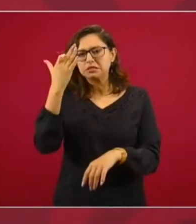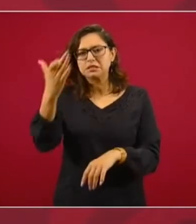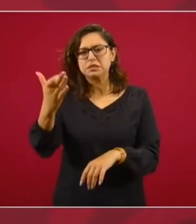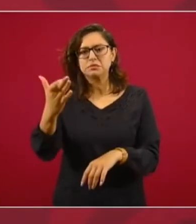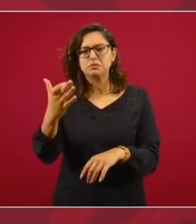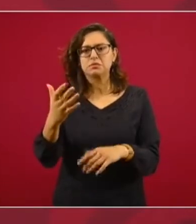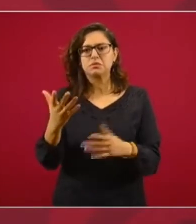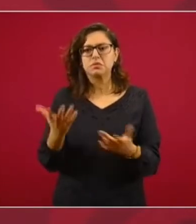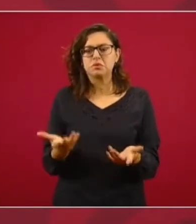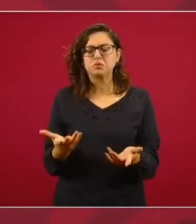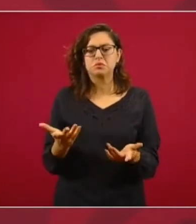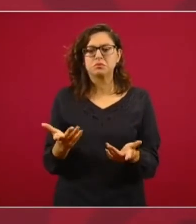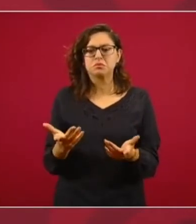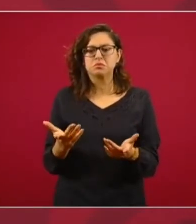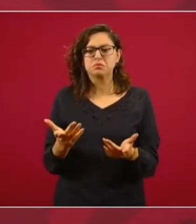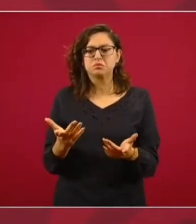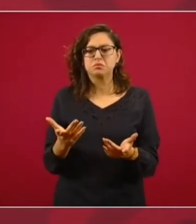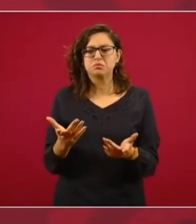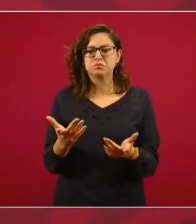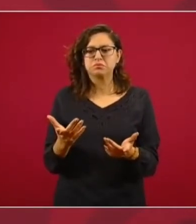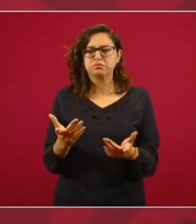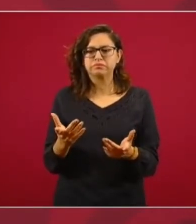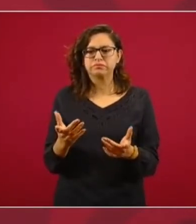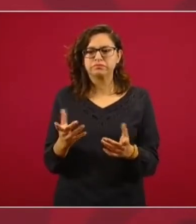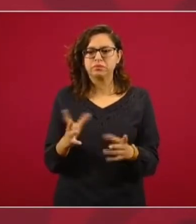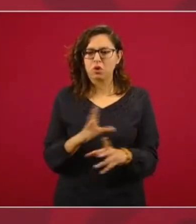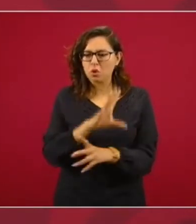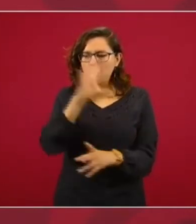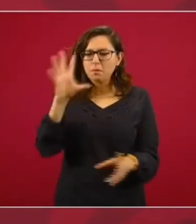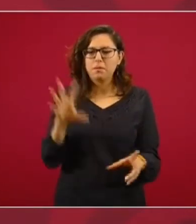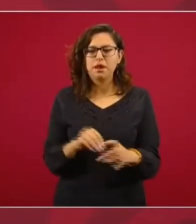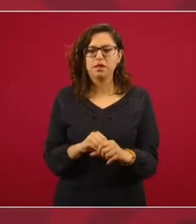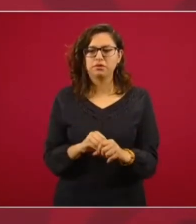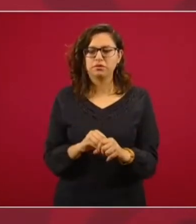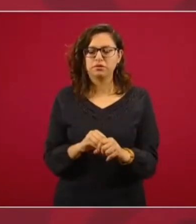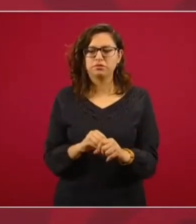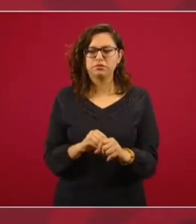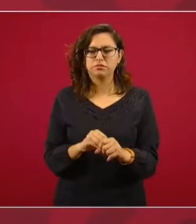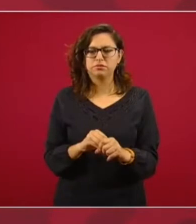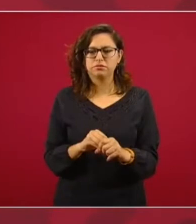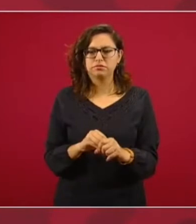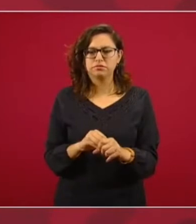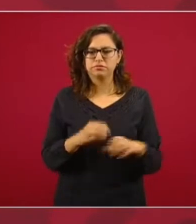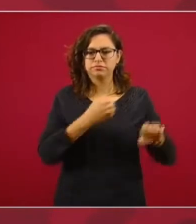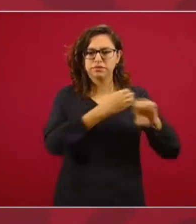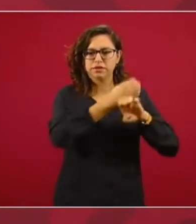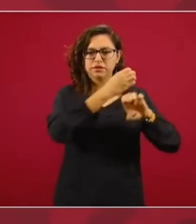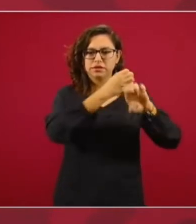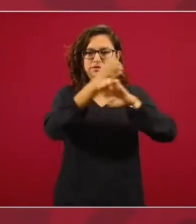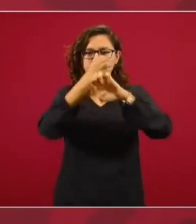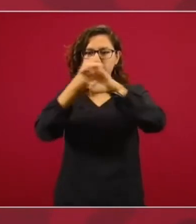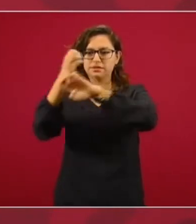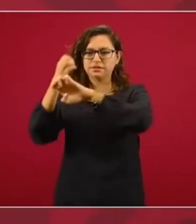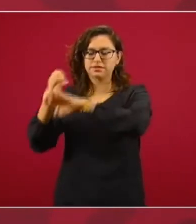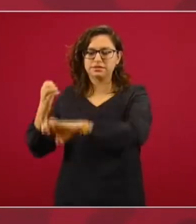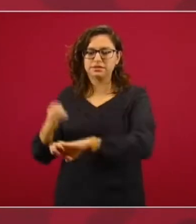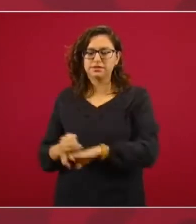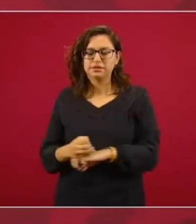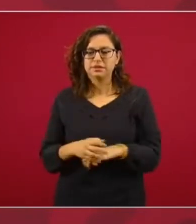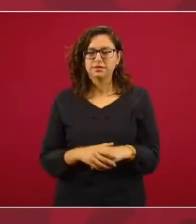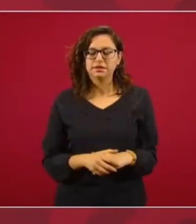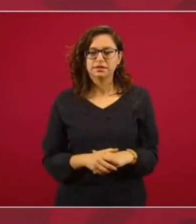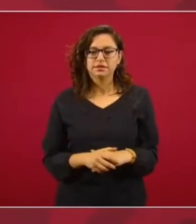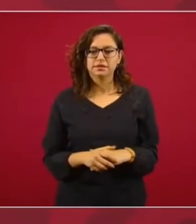con brevedad, se dé un repaso por los estados